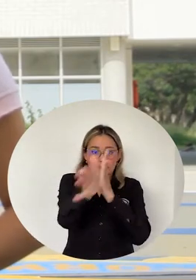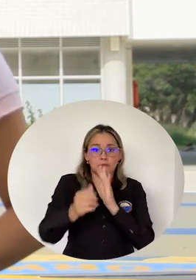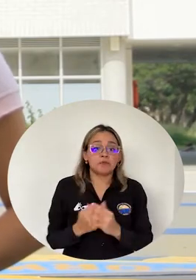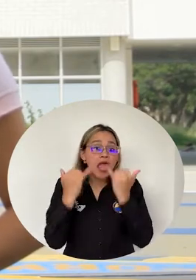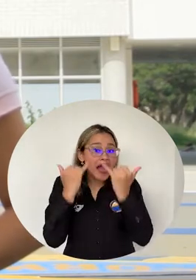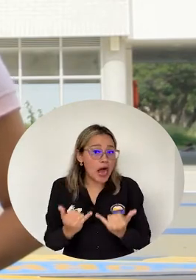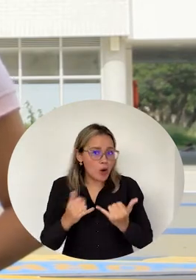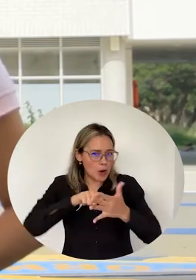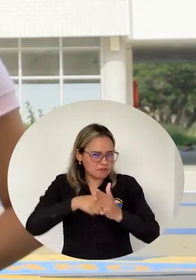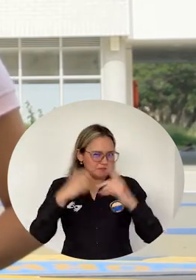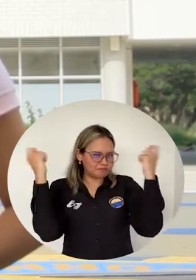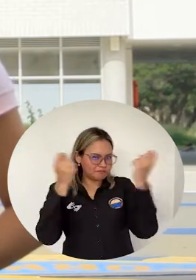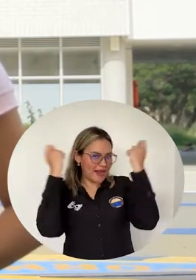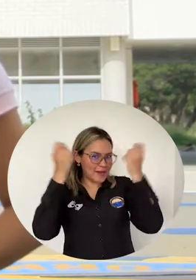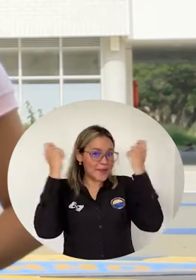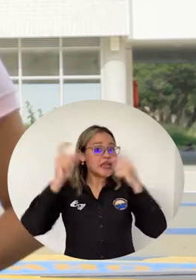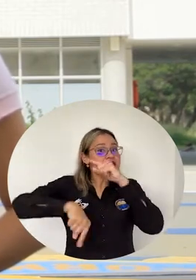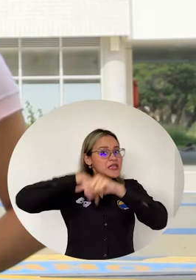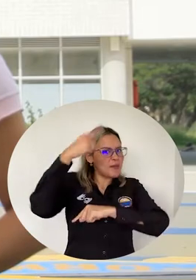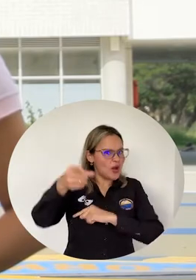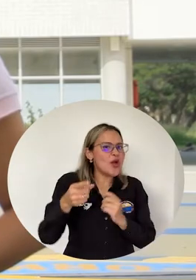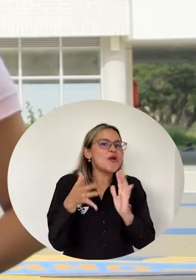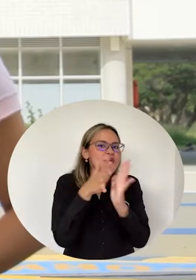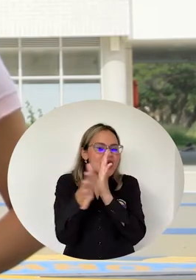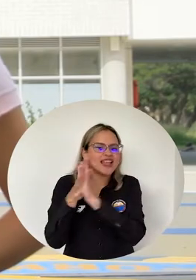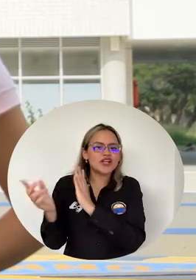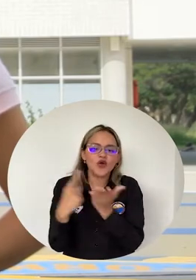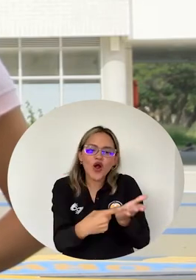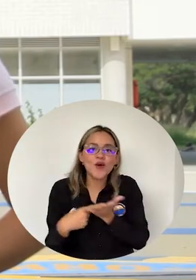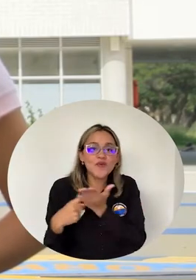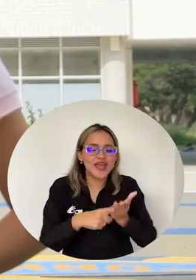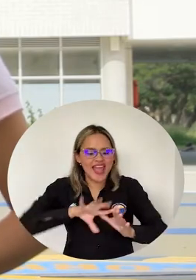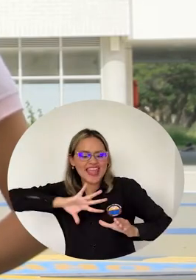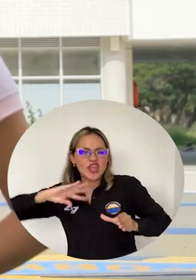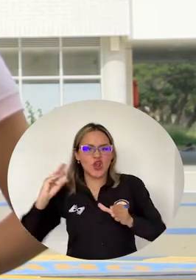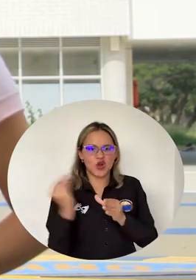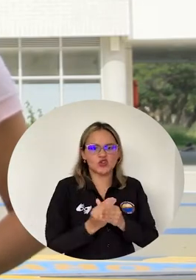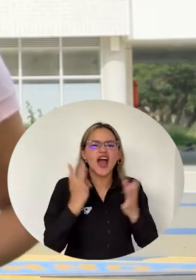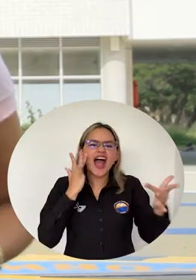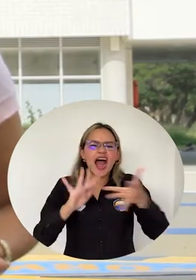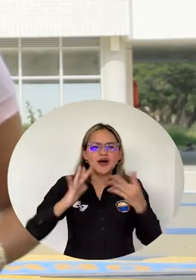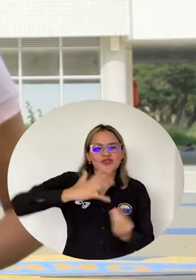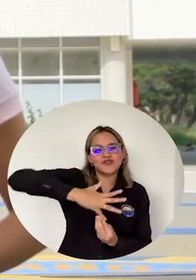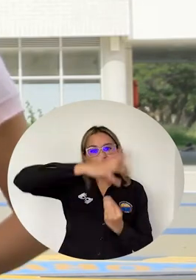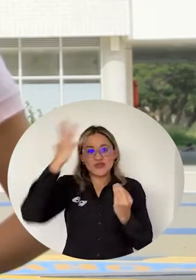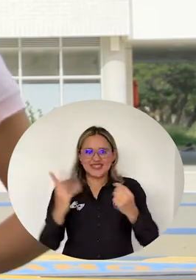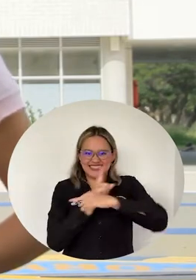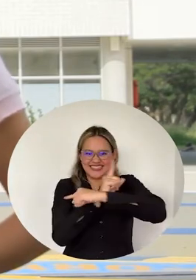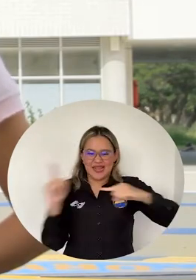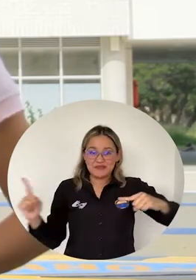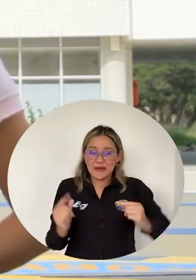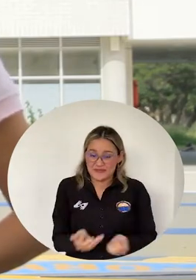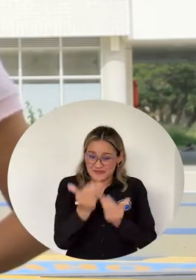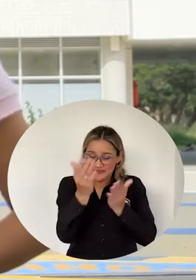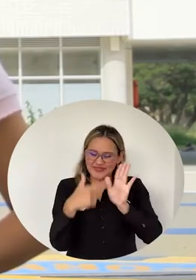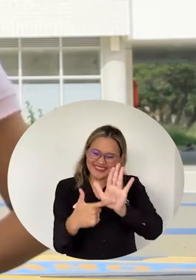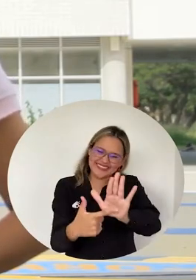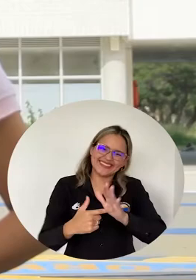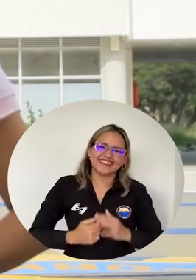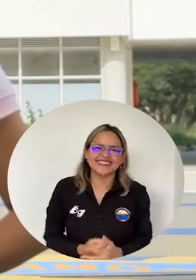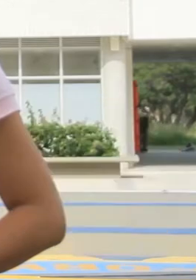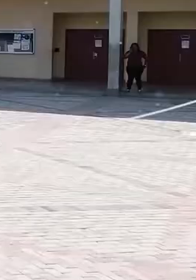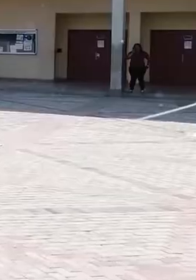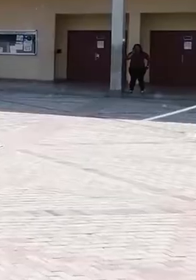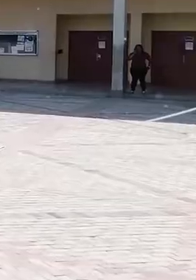Y en segundos más sobre el conversatorio Incluyéndote en el marco de la semana diversa Con lugar en el campus universitario Ya